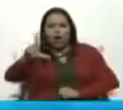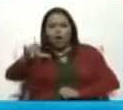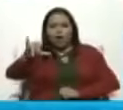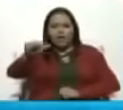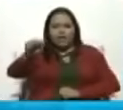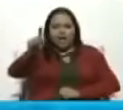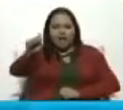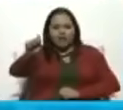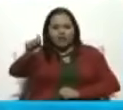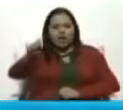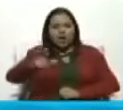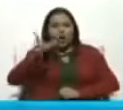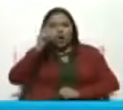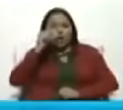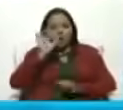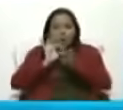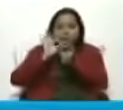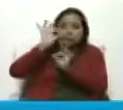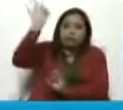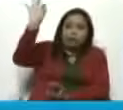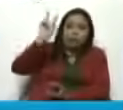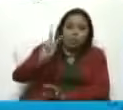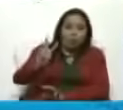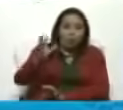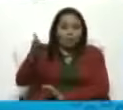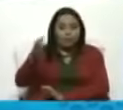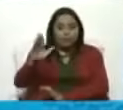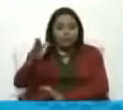Goliat era un gigante de 2 metros.